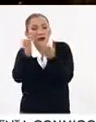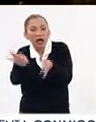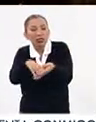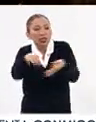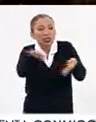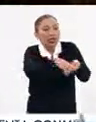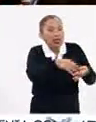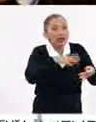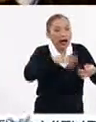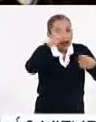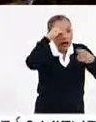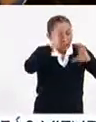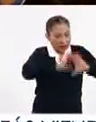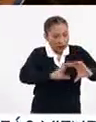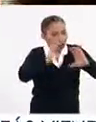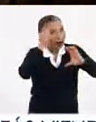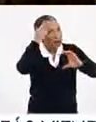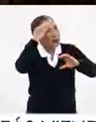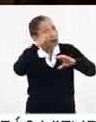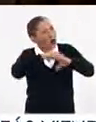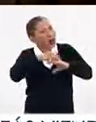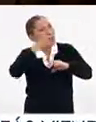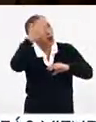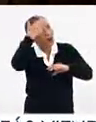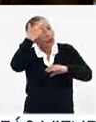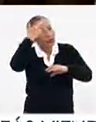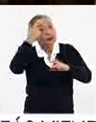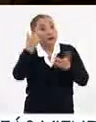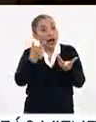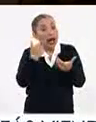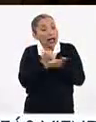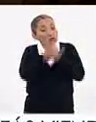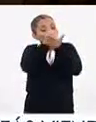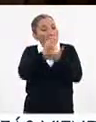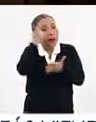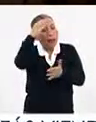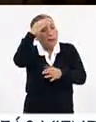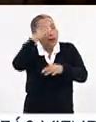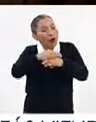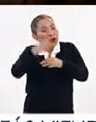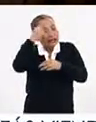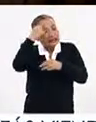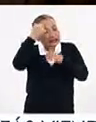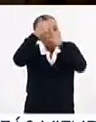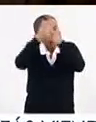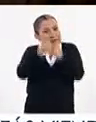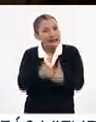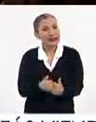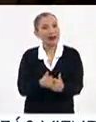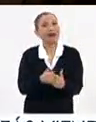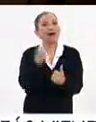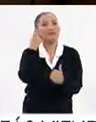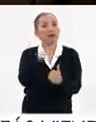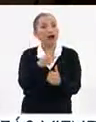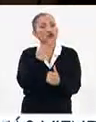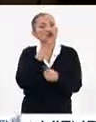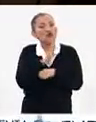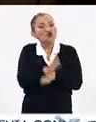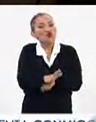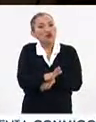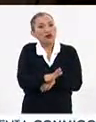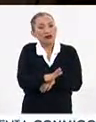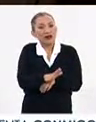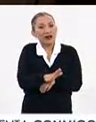en la cabeza, canciones. Es para fijar, entonces. Es para fijar en la cabeza, es decir, para que lo preservemos en la